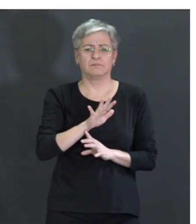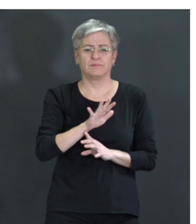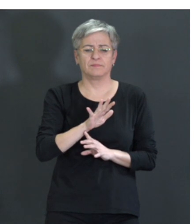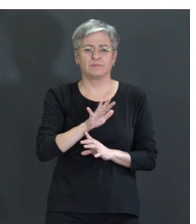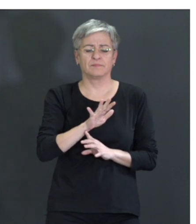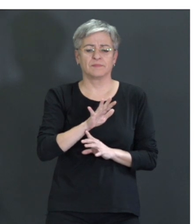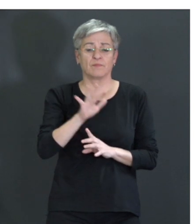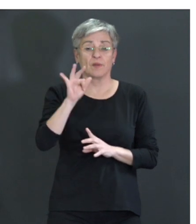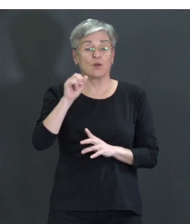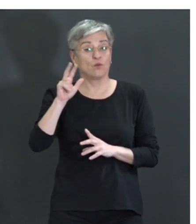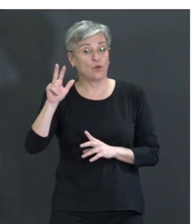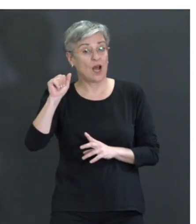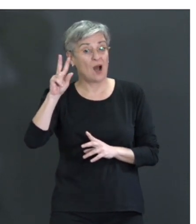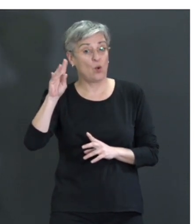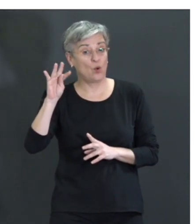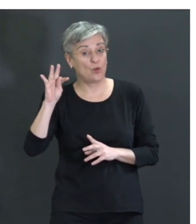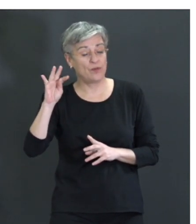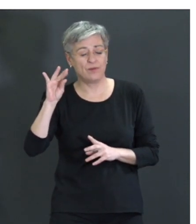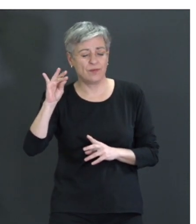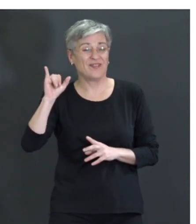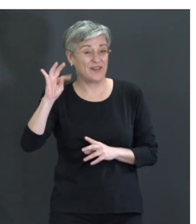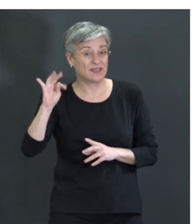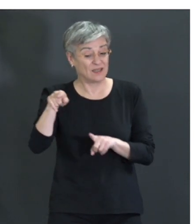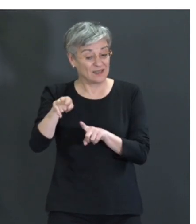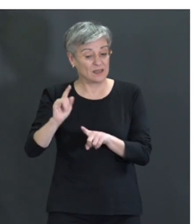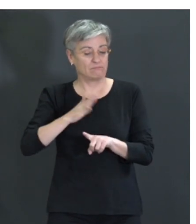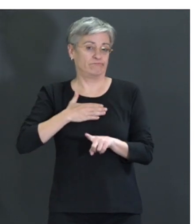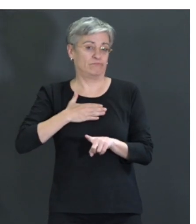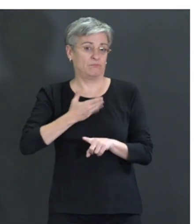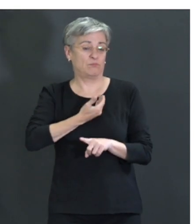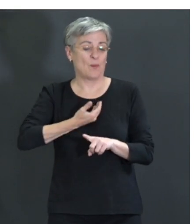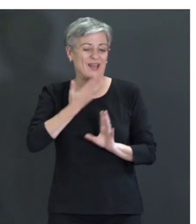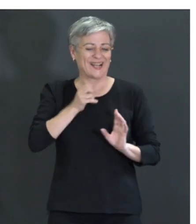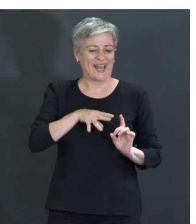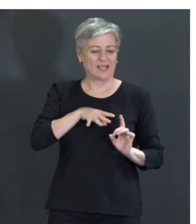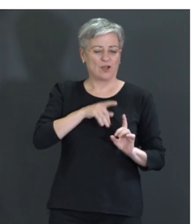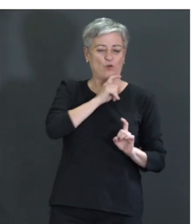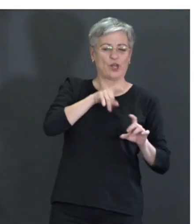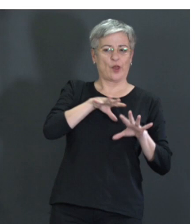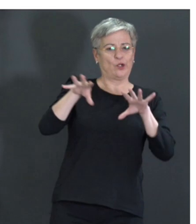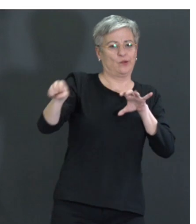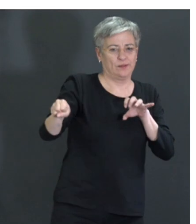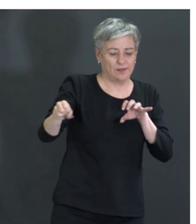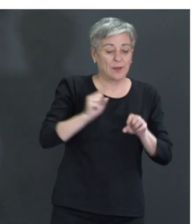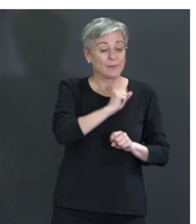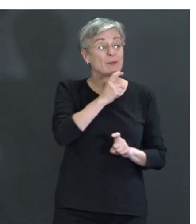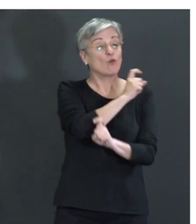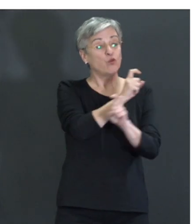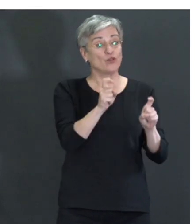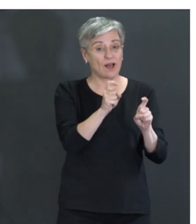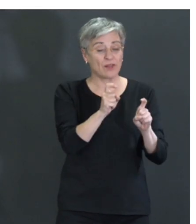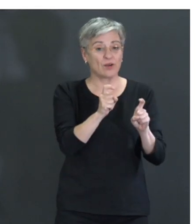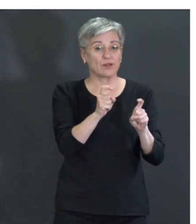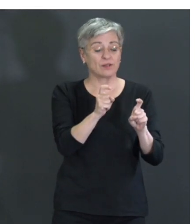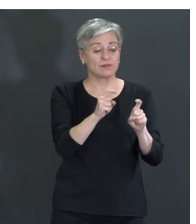Y Full Audit, digamos que su principal propietario es la fundación, ¿no? O sea, primero estaba la fundación